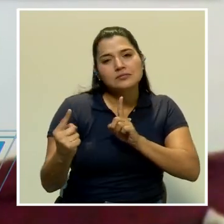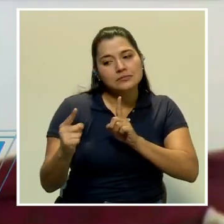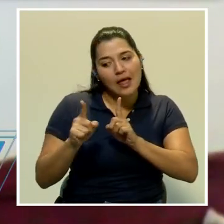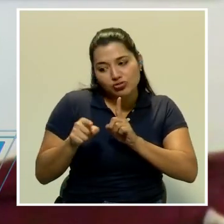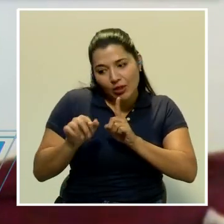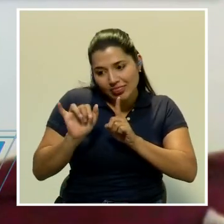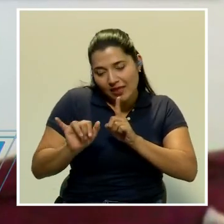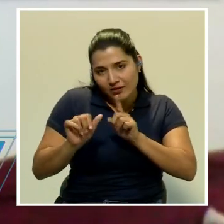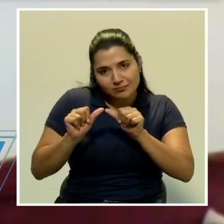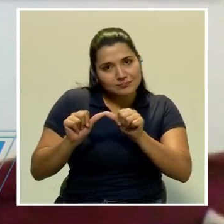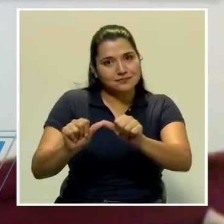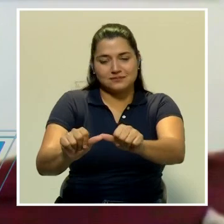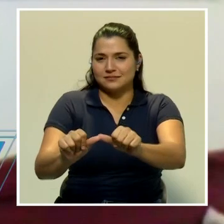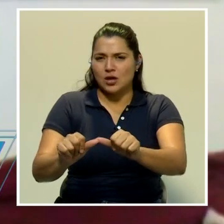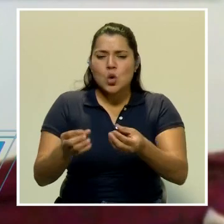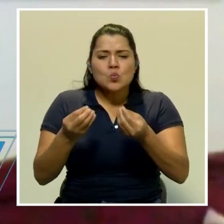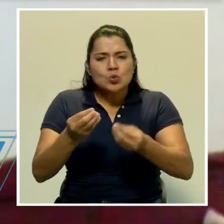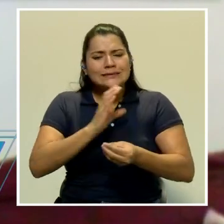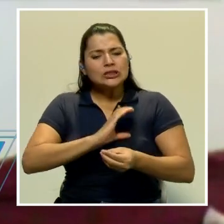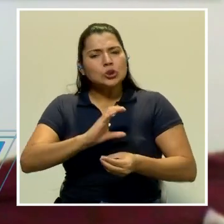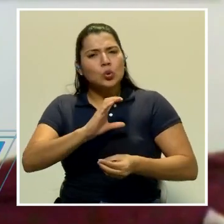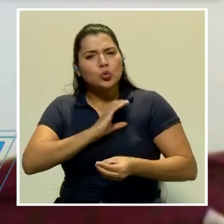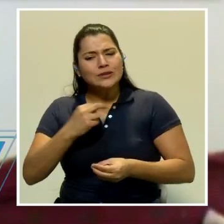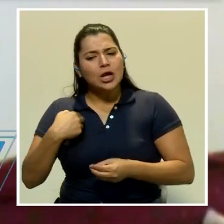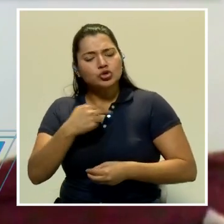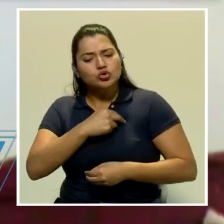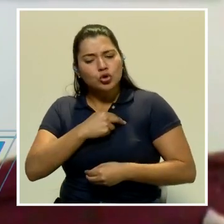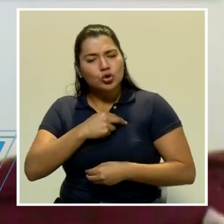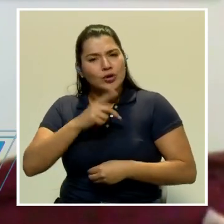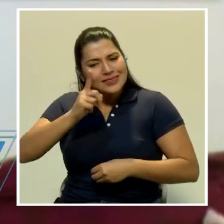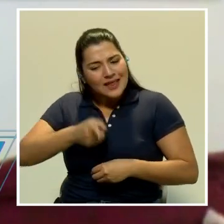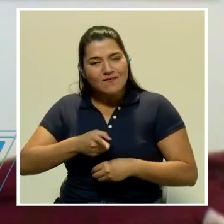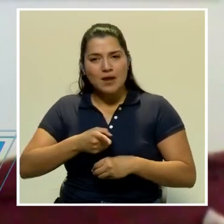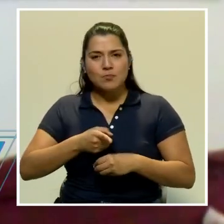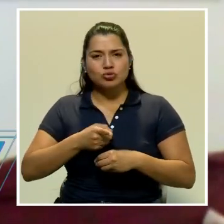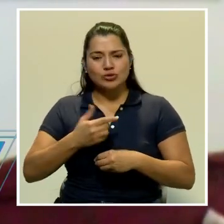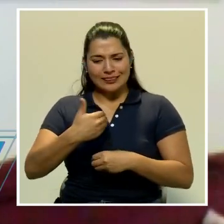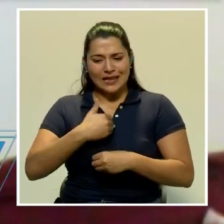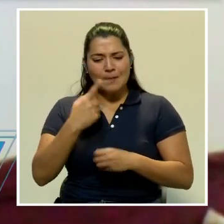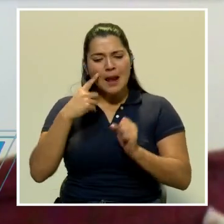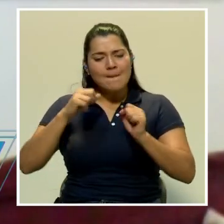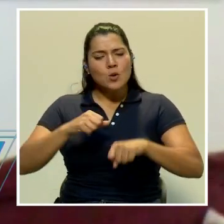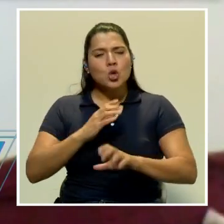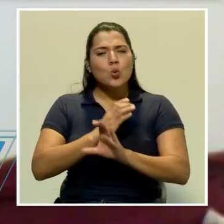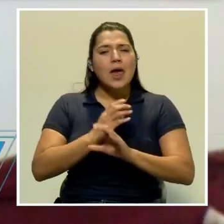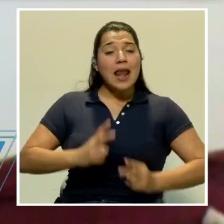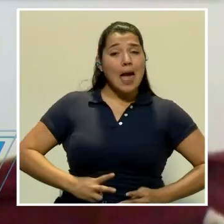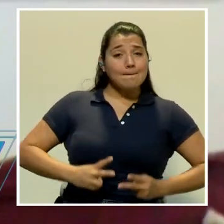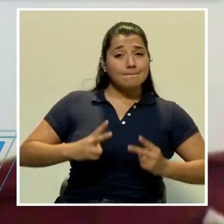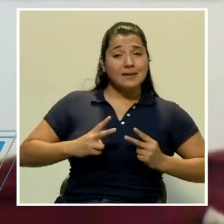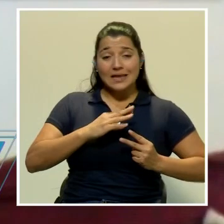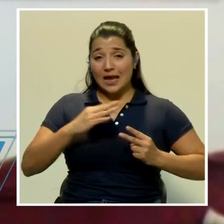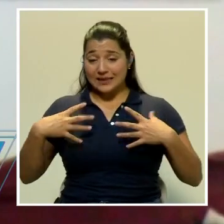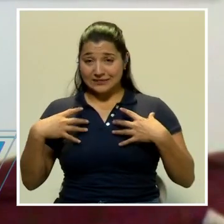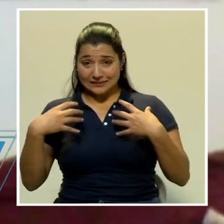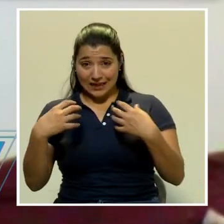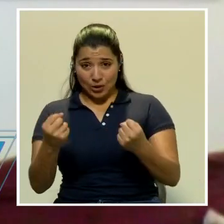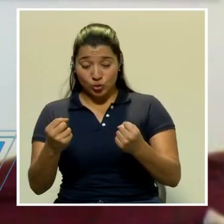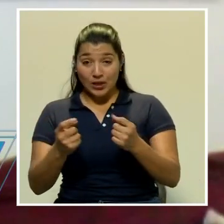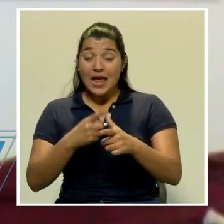conductas que tenemos que asumir para poder preservar la vida y mantener la vida y la salud. Entonces la afectación